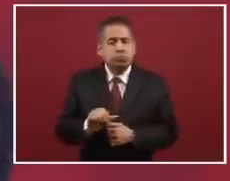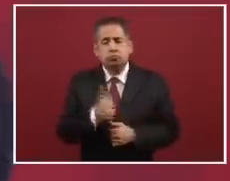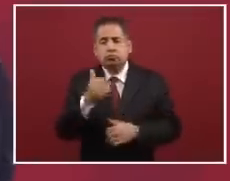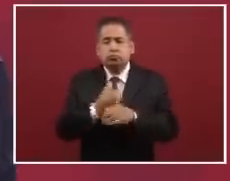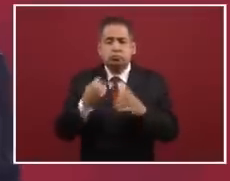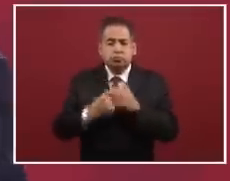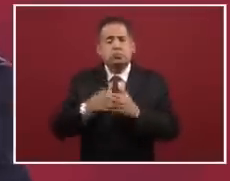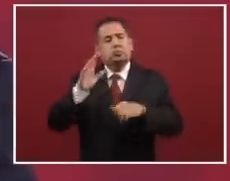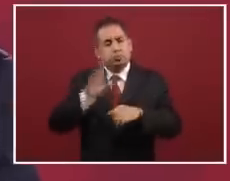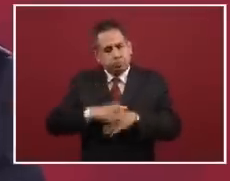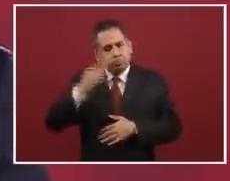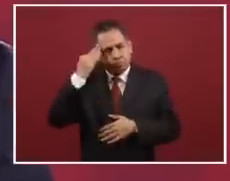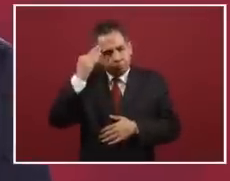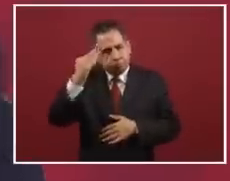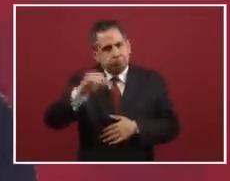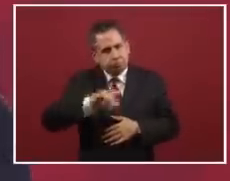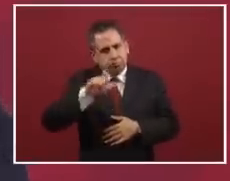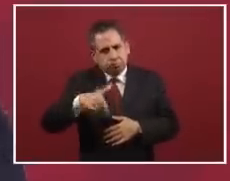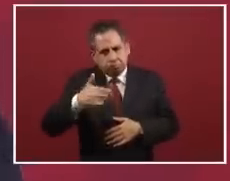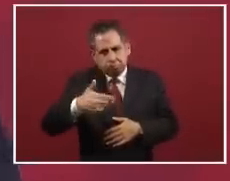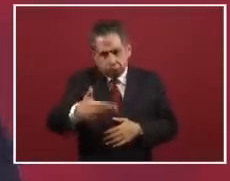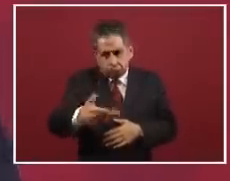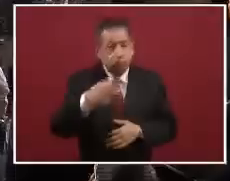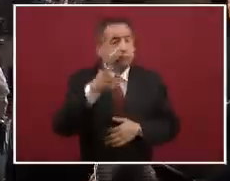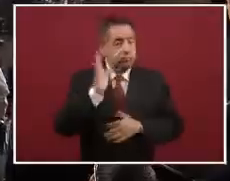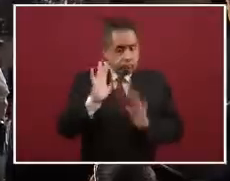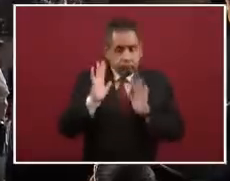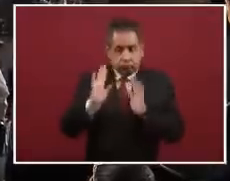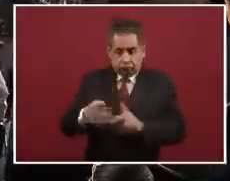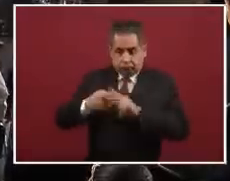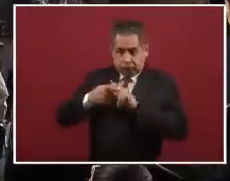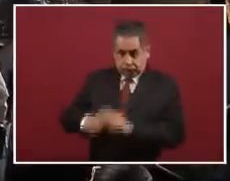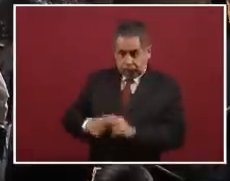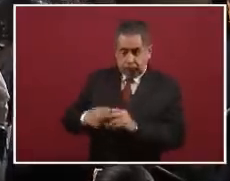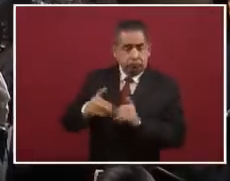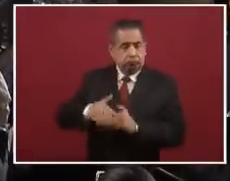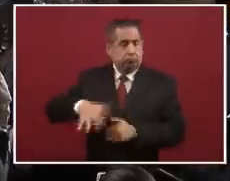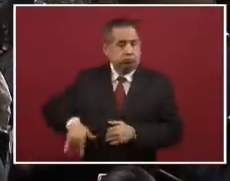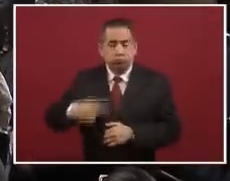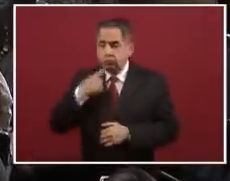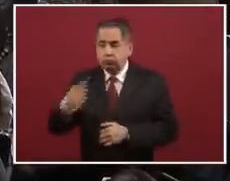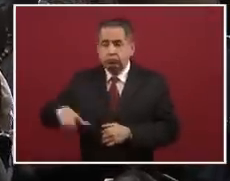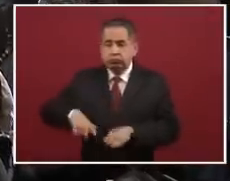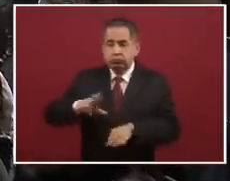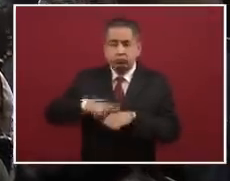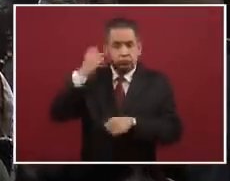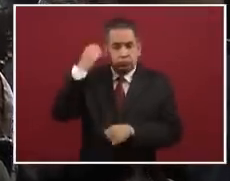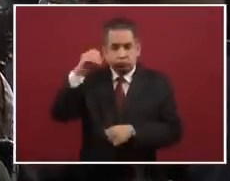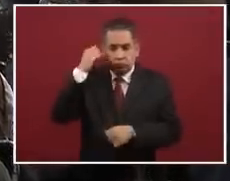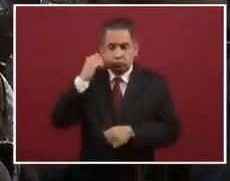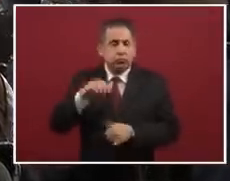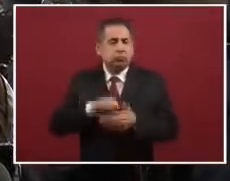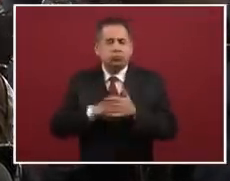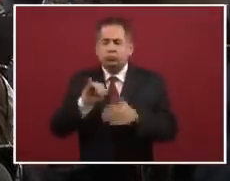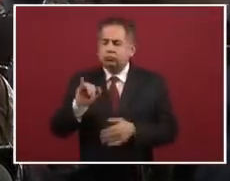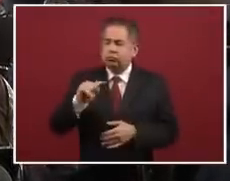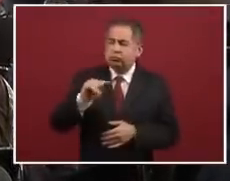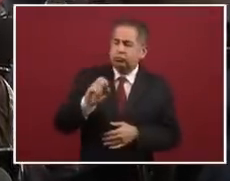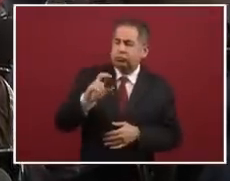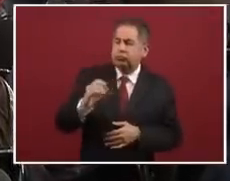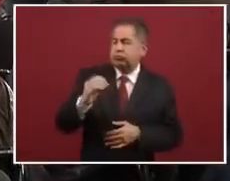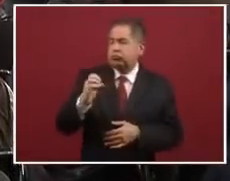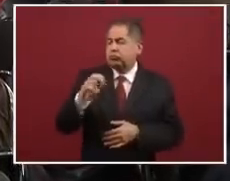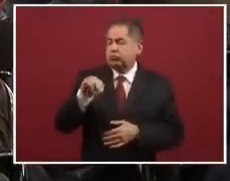un poco más de tiempo, pero ya están en curso, como mencionó el señor gobernador de Oaxaca, el interoceánico, que ya dio